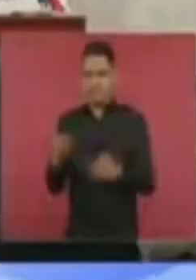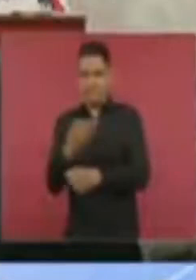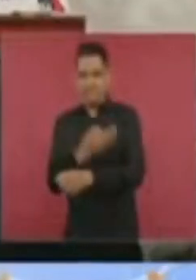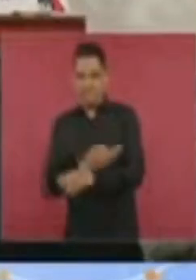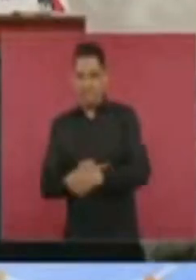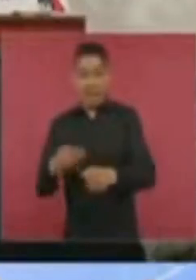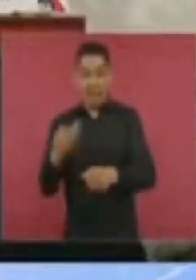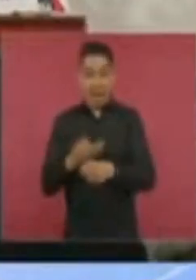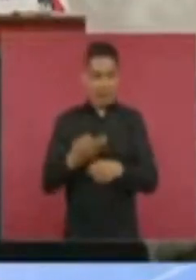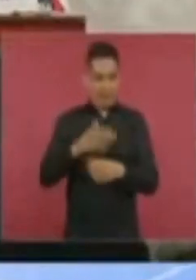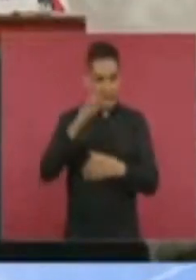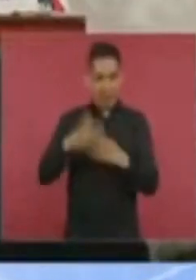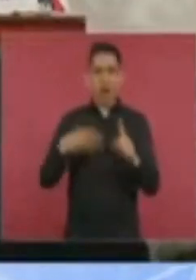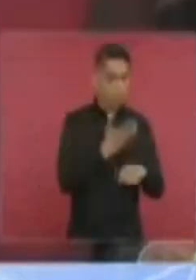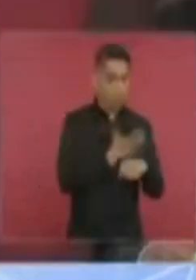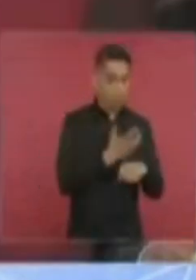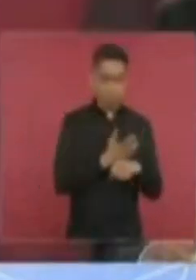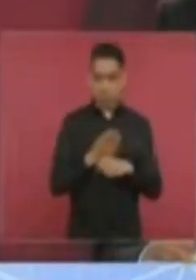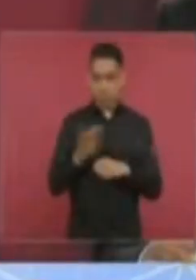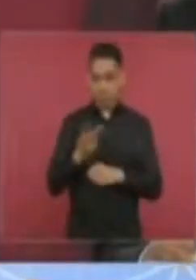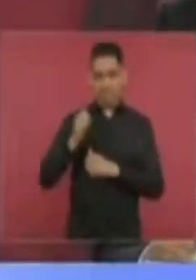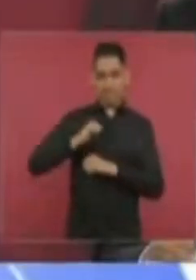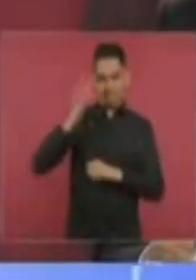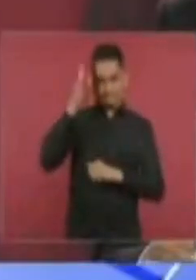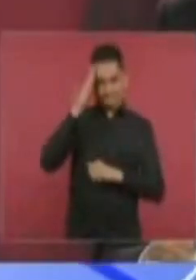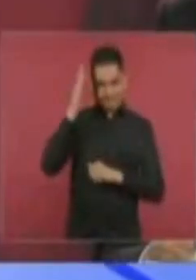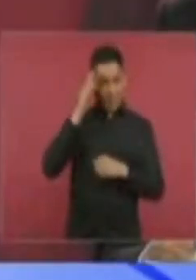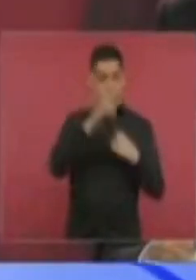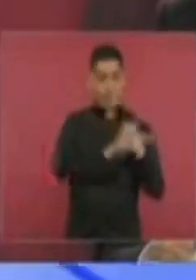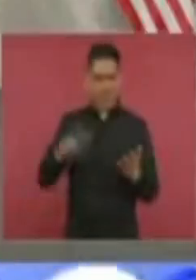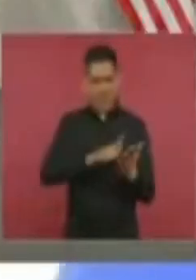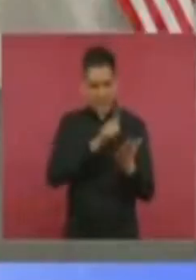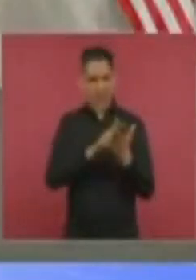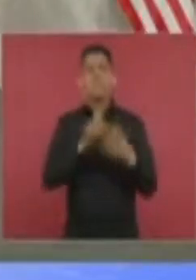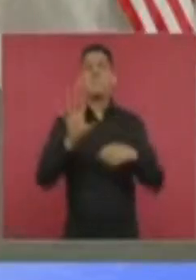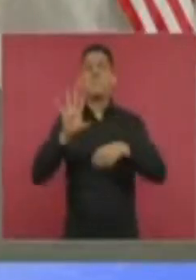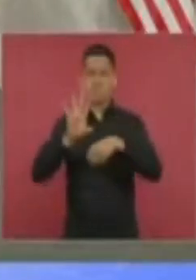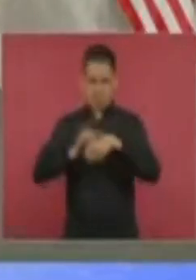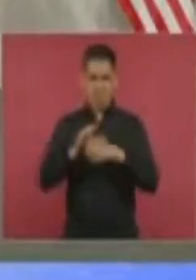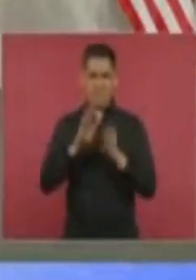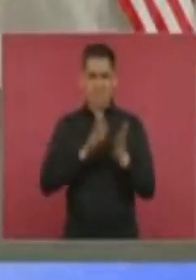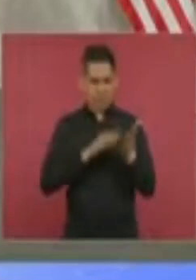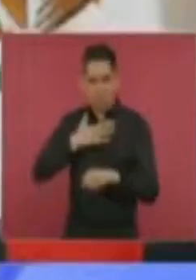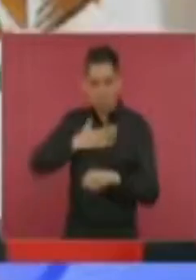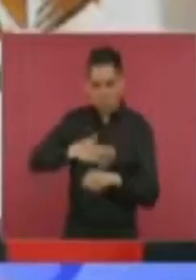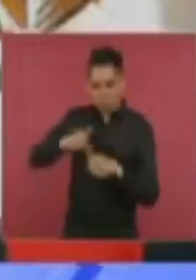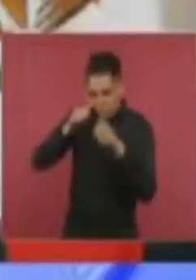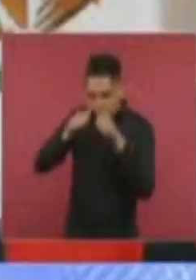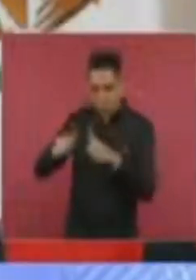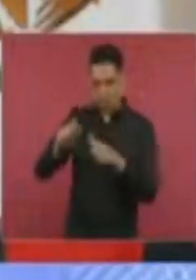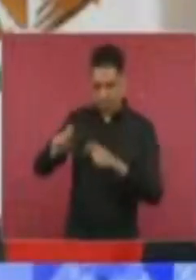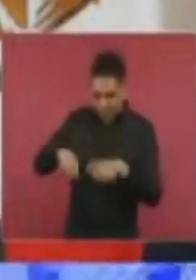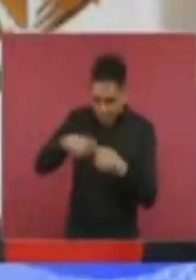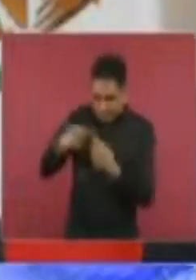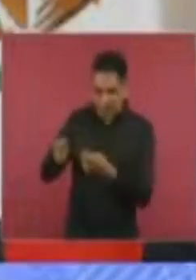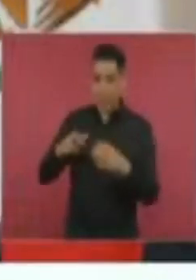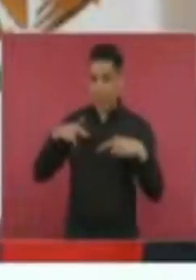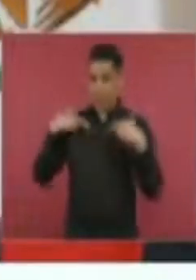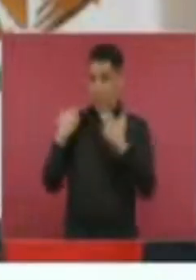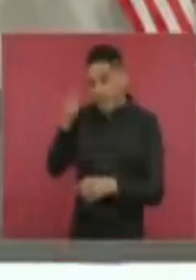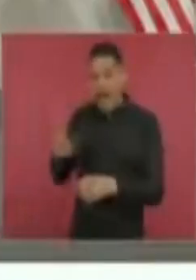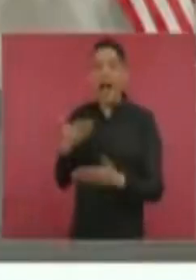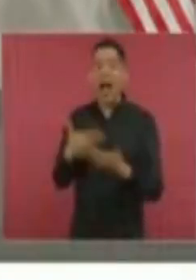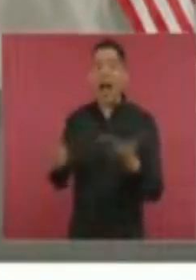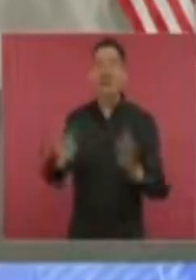toca justamente el tema migratorio junto con el de el tráfico de armas y de estupefacientes. Y esto, bueno, pues ha sido, sin duda, uno